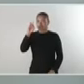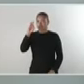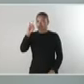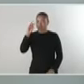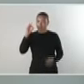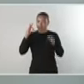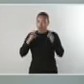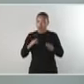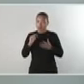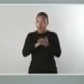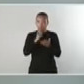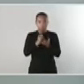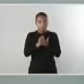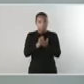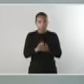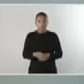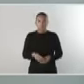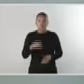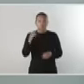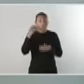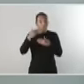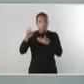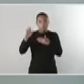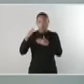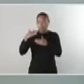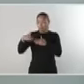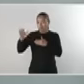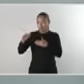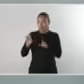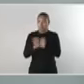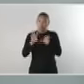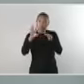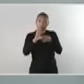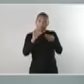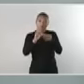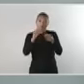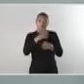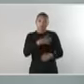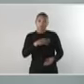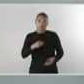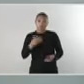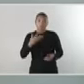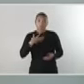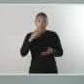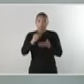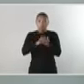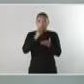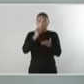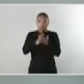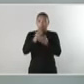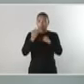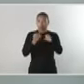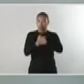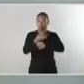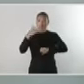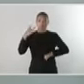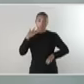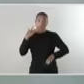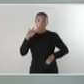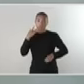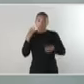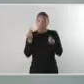van Cómo explicarle a nuestros hijos que siendo Tamaulipas un estado tan rico Con un fuerte potencial económico